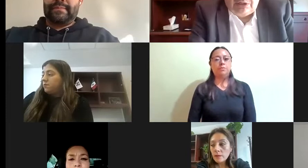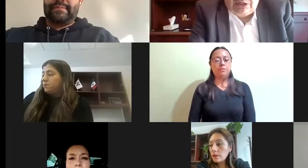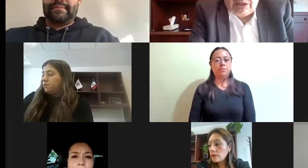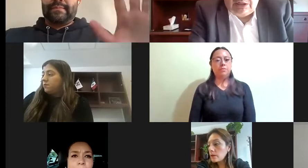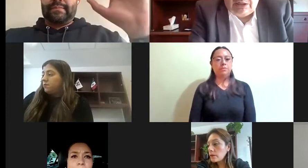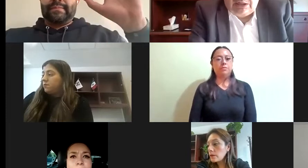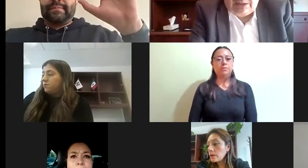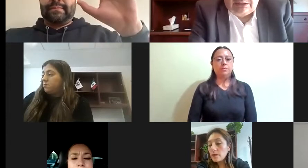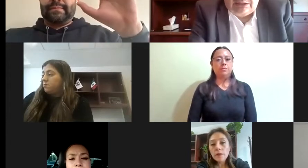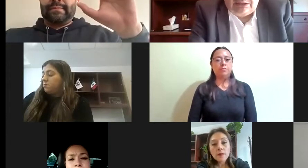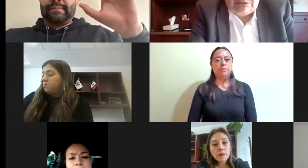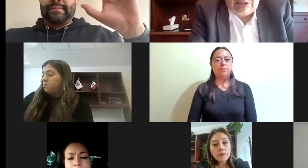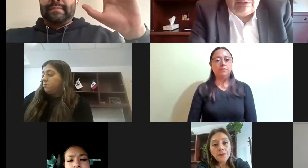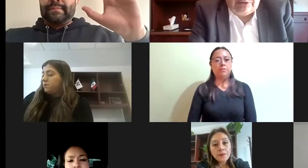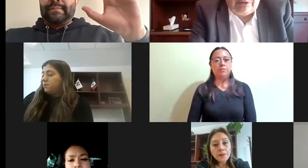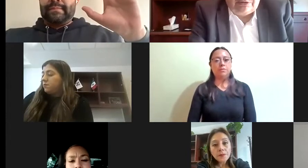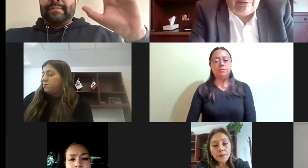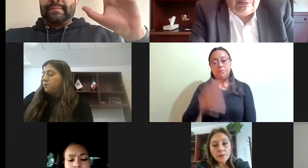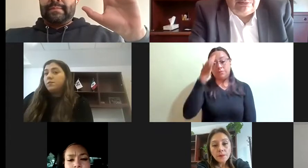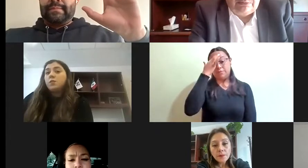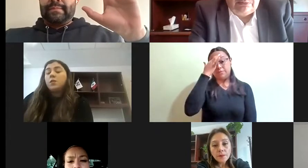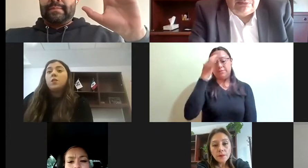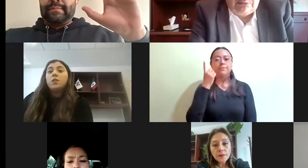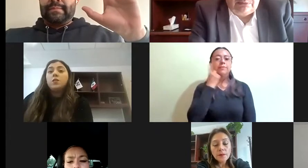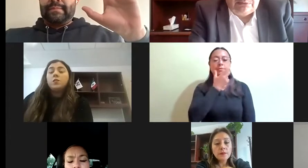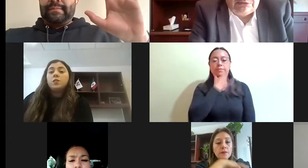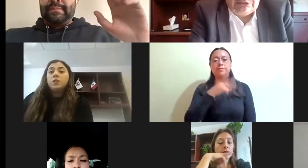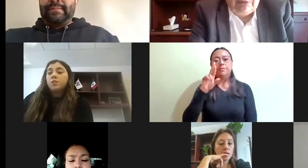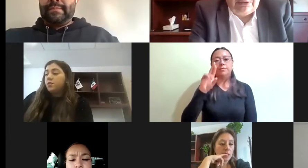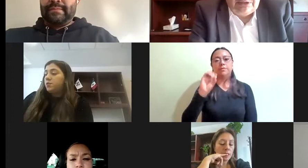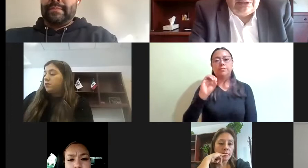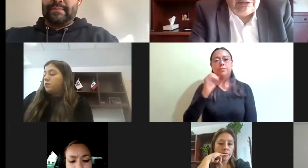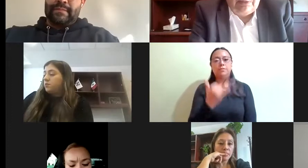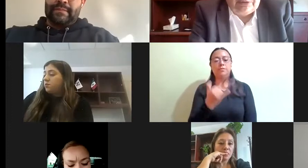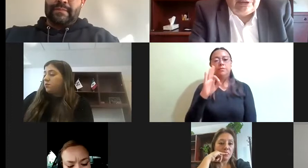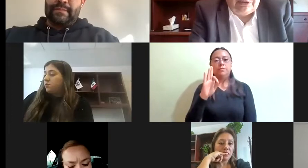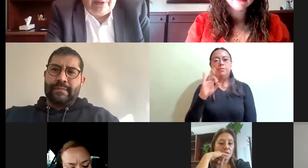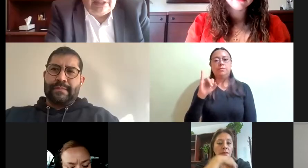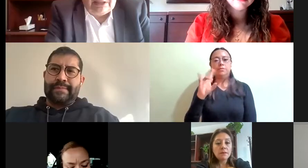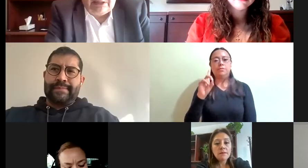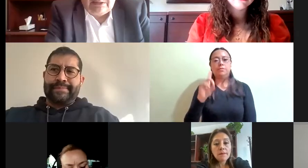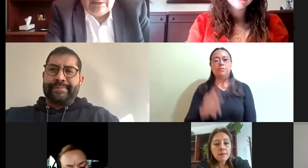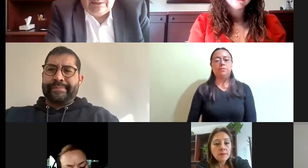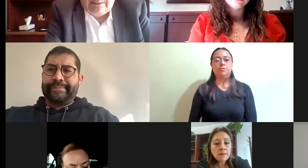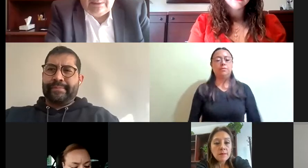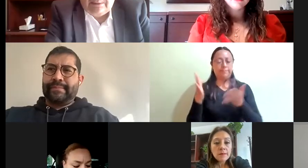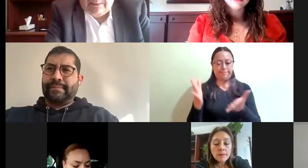Bueno, sí, El diputado diputado Roy Roy. Fit, diputado presidente. Sí, ya lo vi. Sí, diputado Roy,